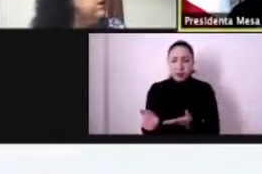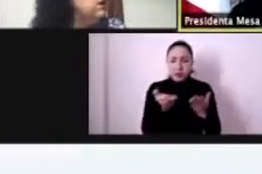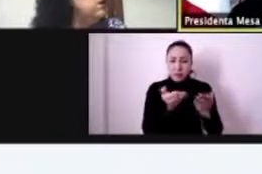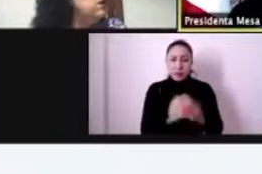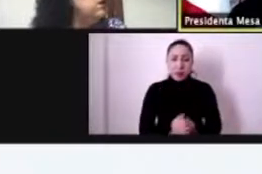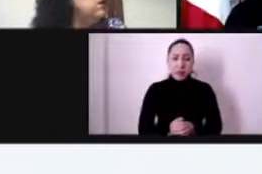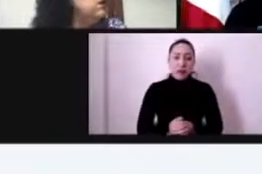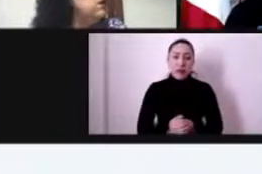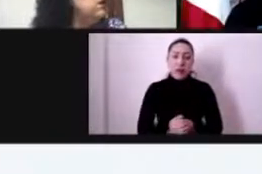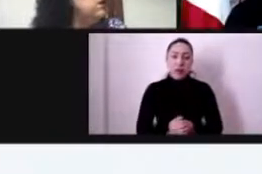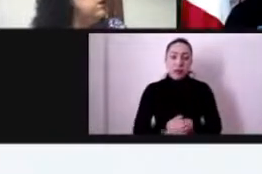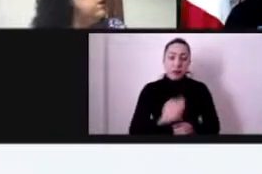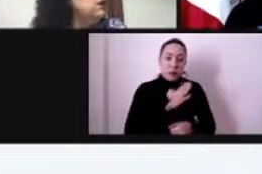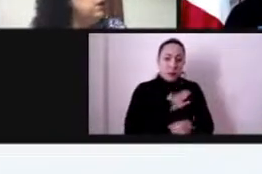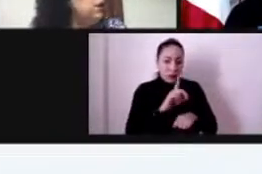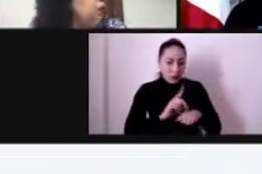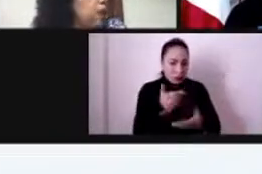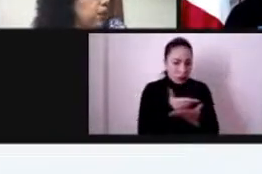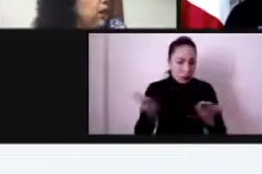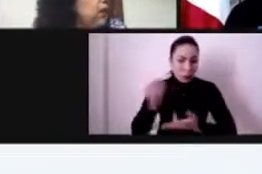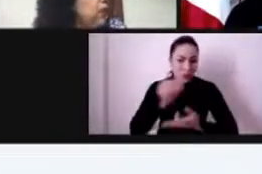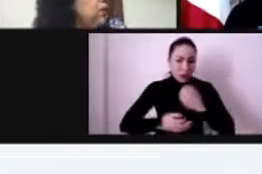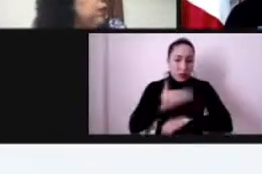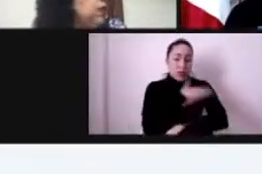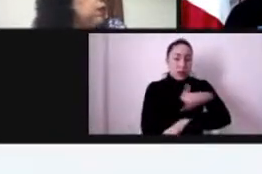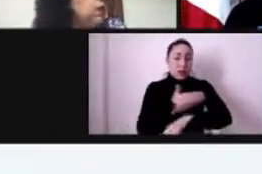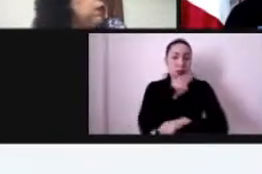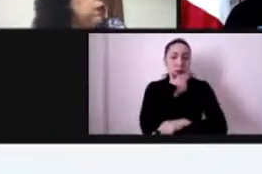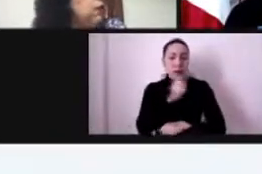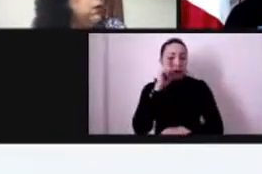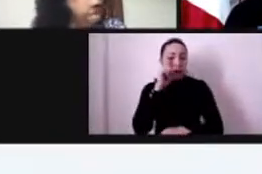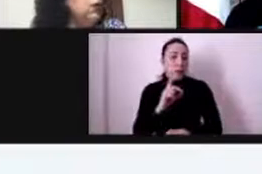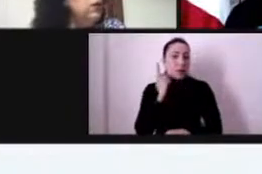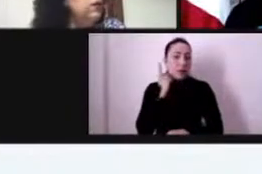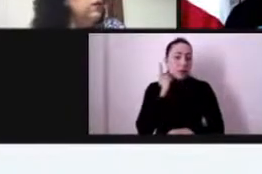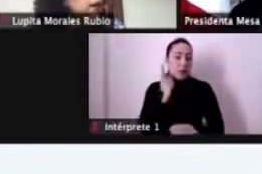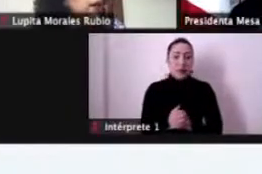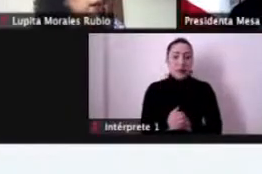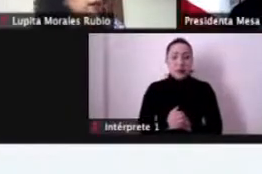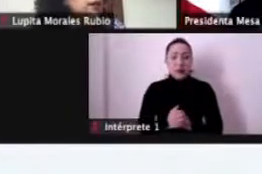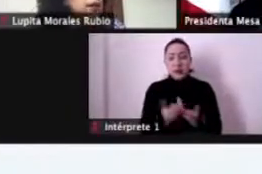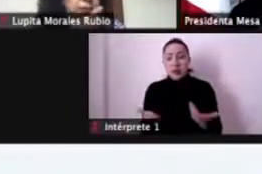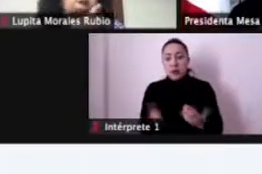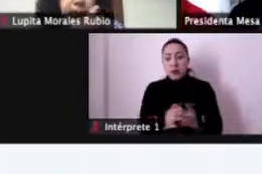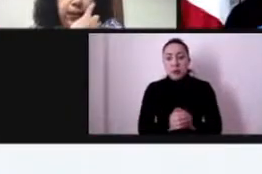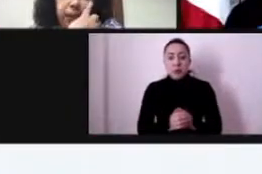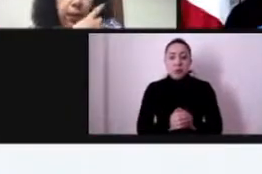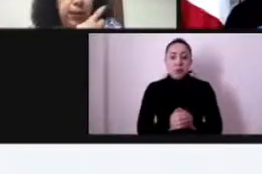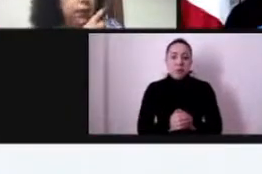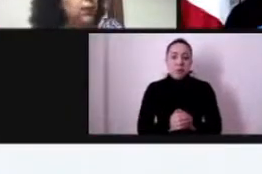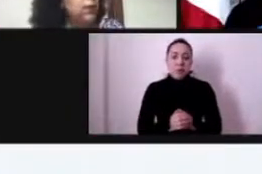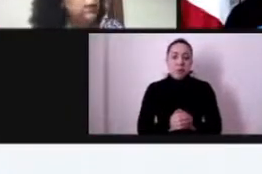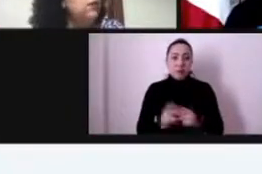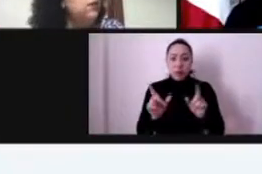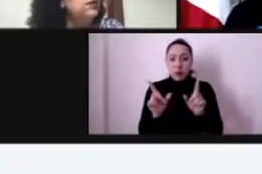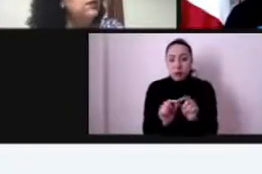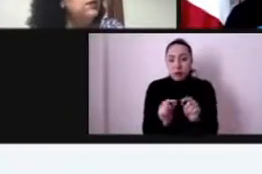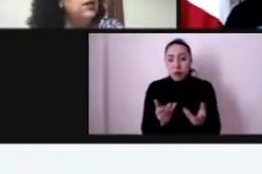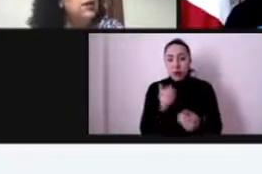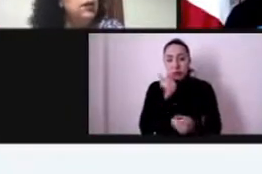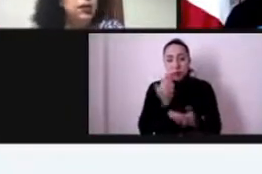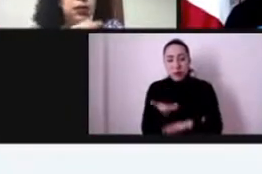Buenos días, compañeras y compañeros. Pues únicamente para desearle a nuestra